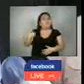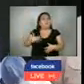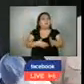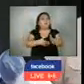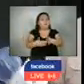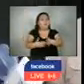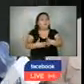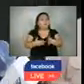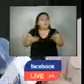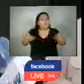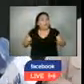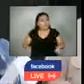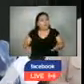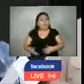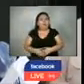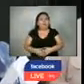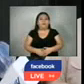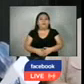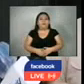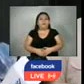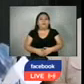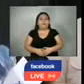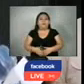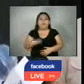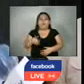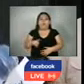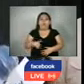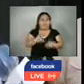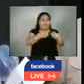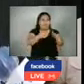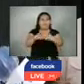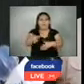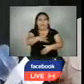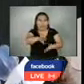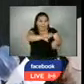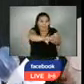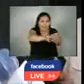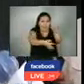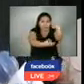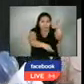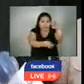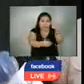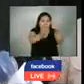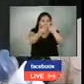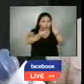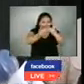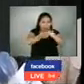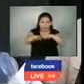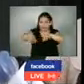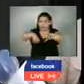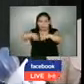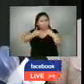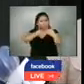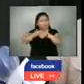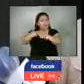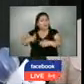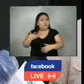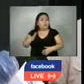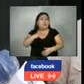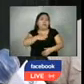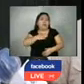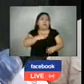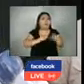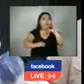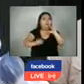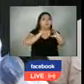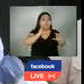principio y en las 22 agencias a nivel nacional se ha tenido esa